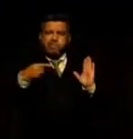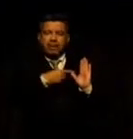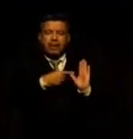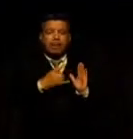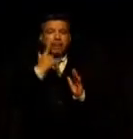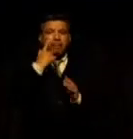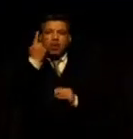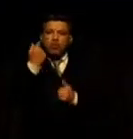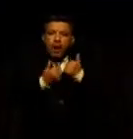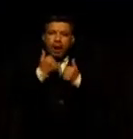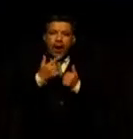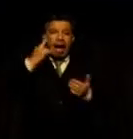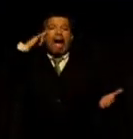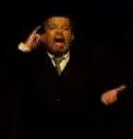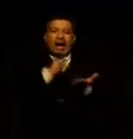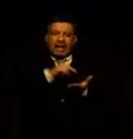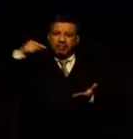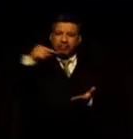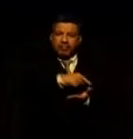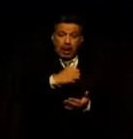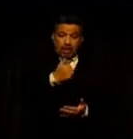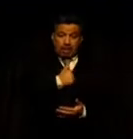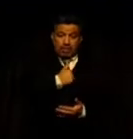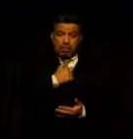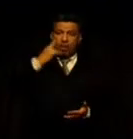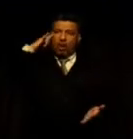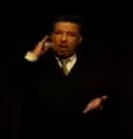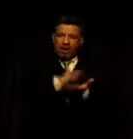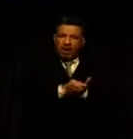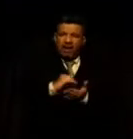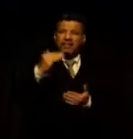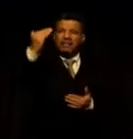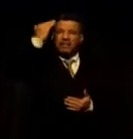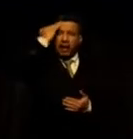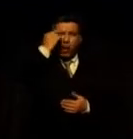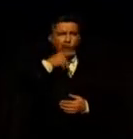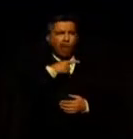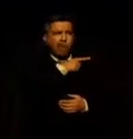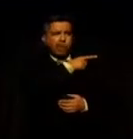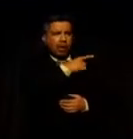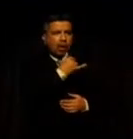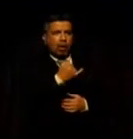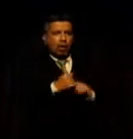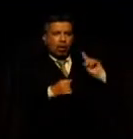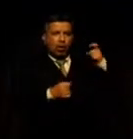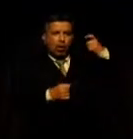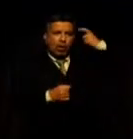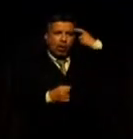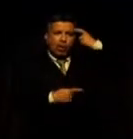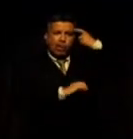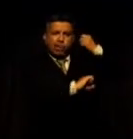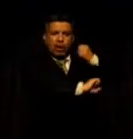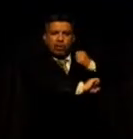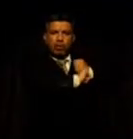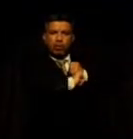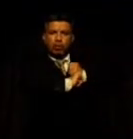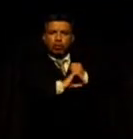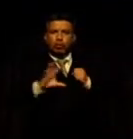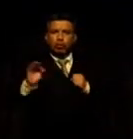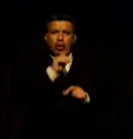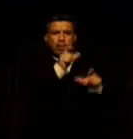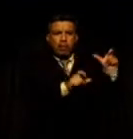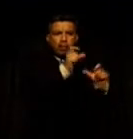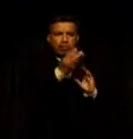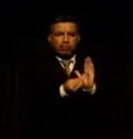es creérselo yo creo que cuando uno cree en uno mismo y cuando uno sabe que tiene un gobierno que hoy está acompañando a todos los